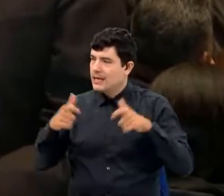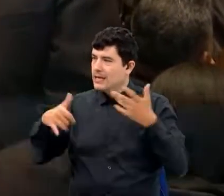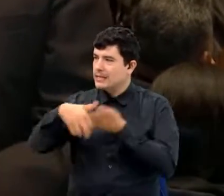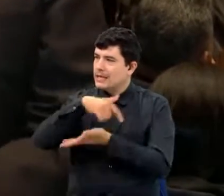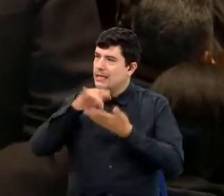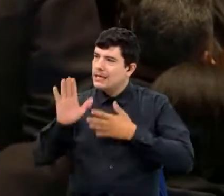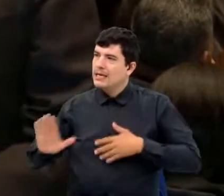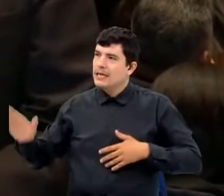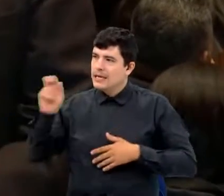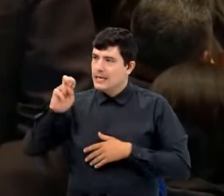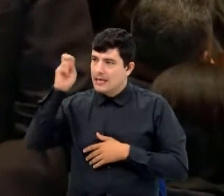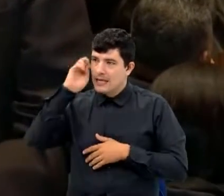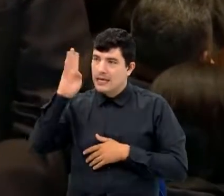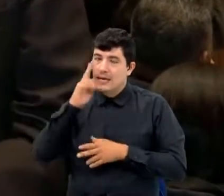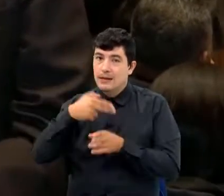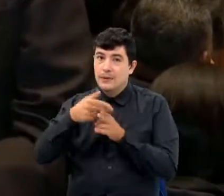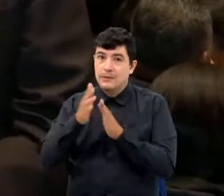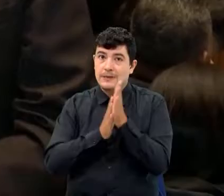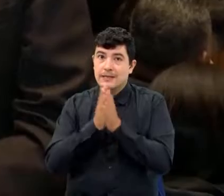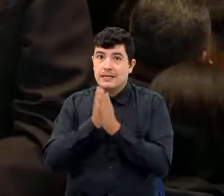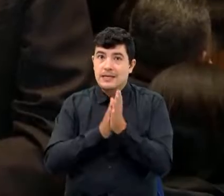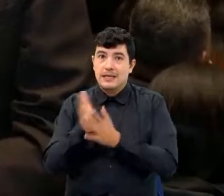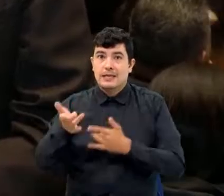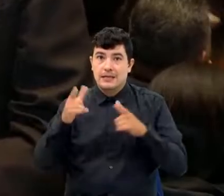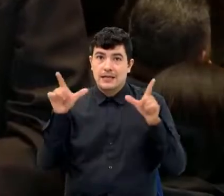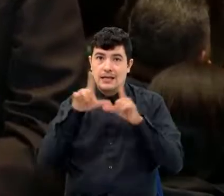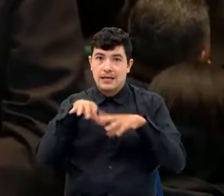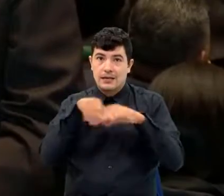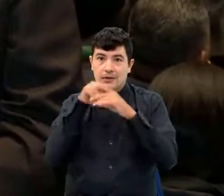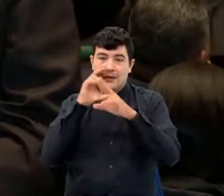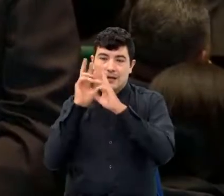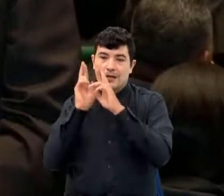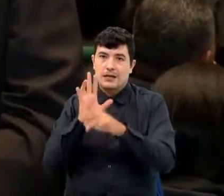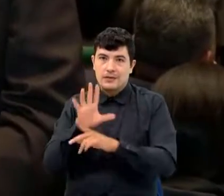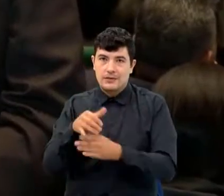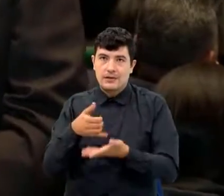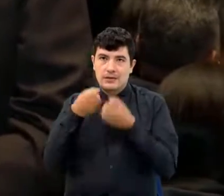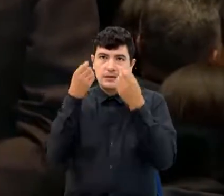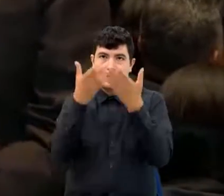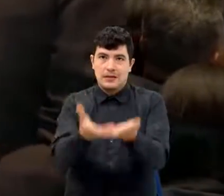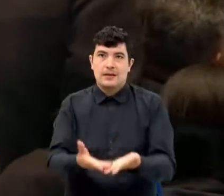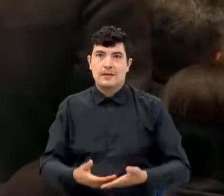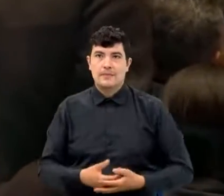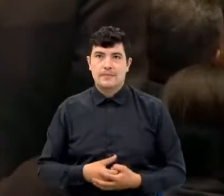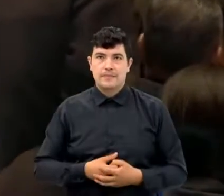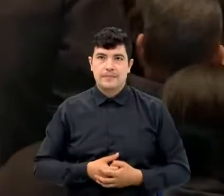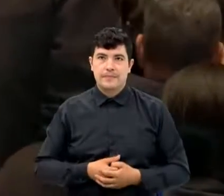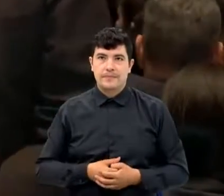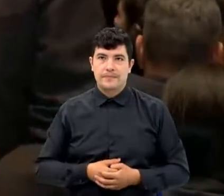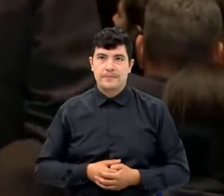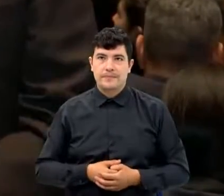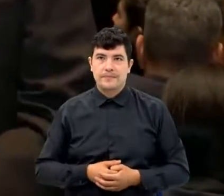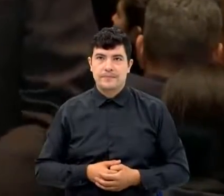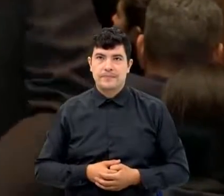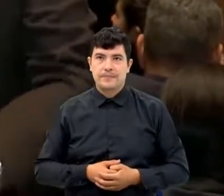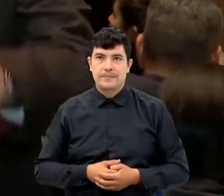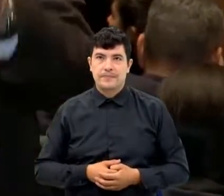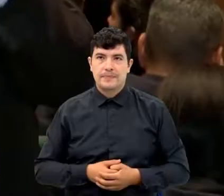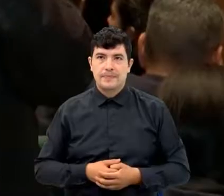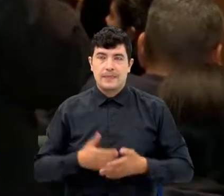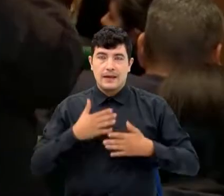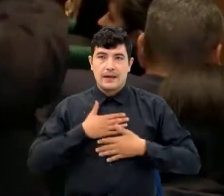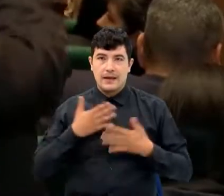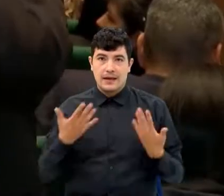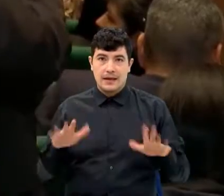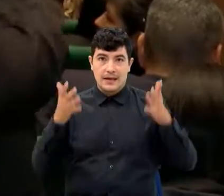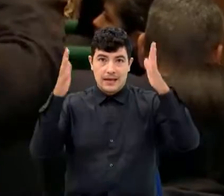esperan con ansias la llegada del Canal Tro con este reconocimiento que ustedes desde la organización Gaceta le van a hacer. Bueno, felicitaciones